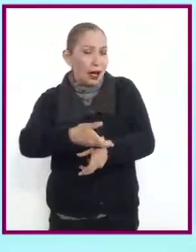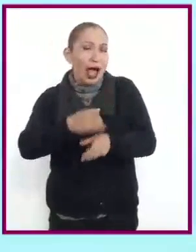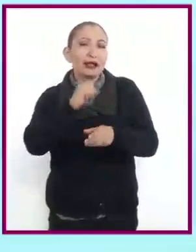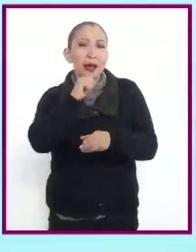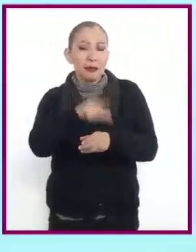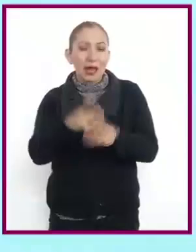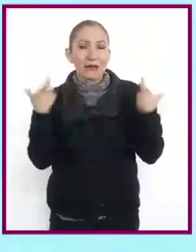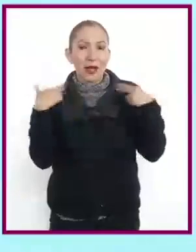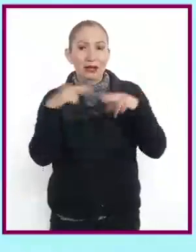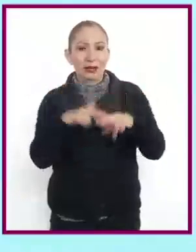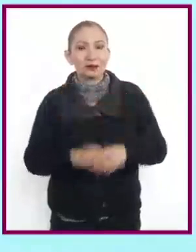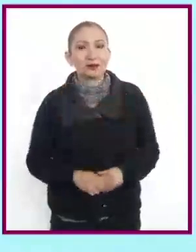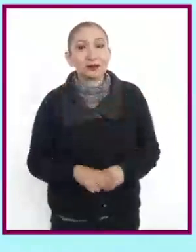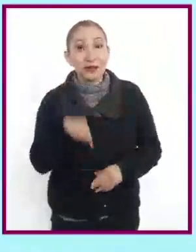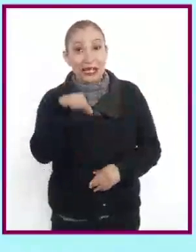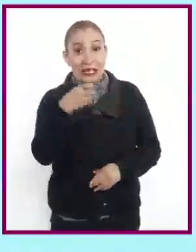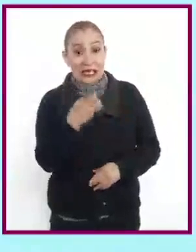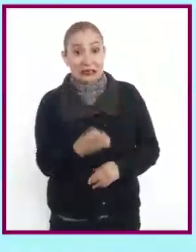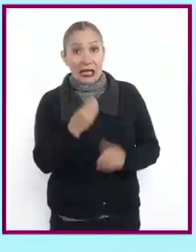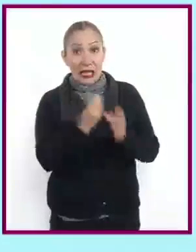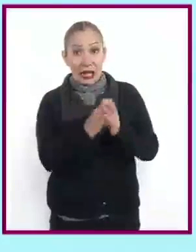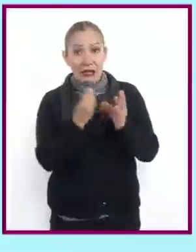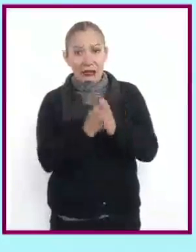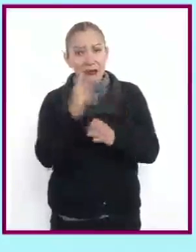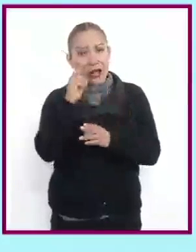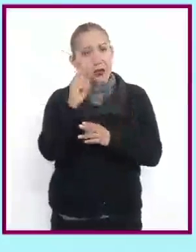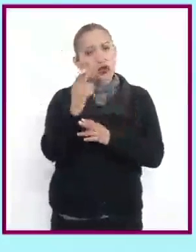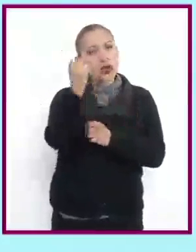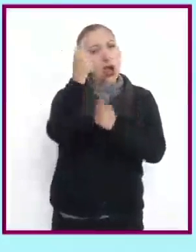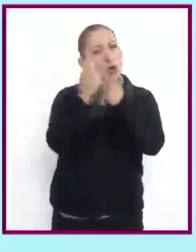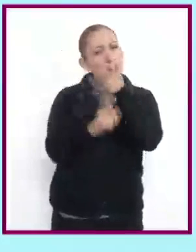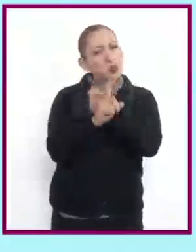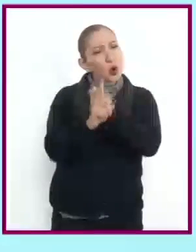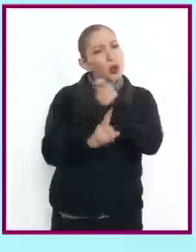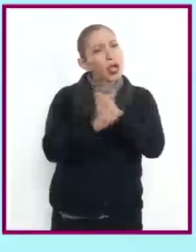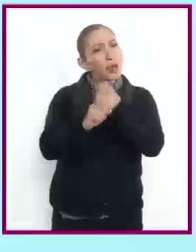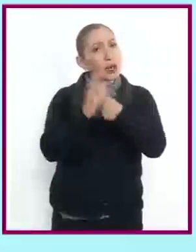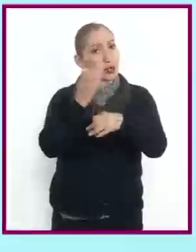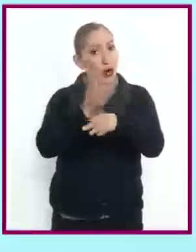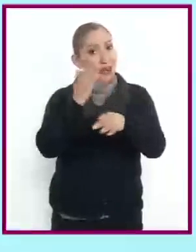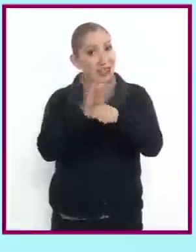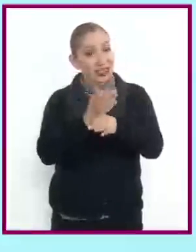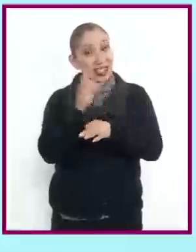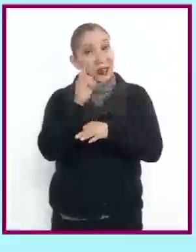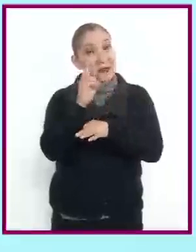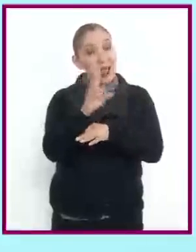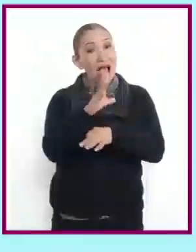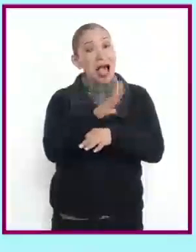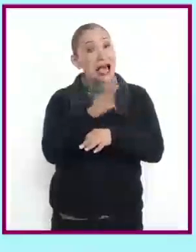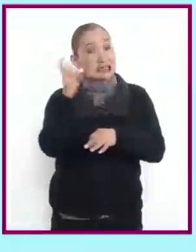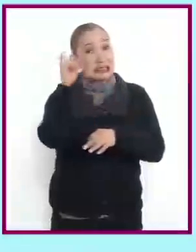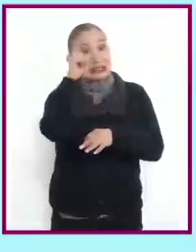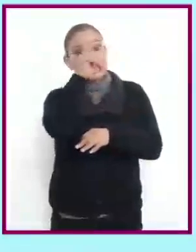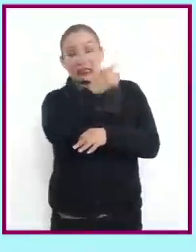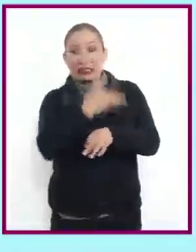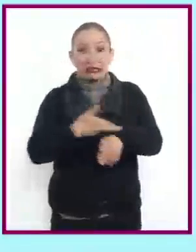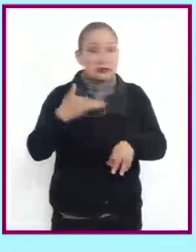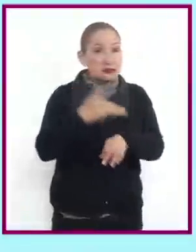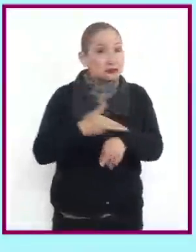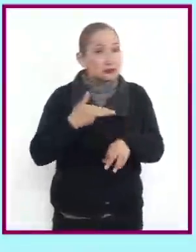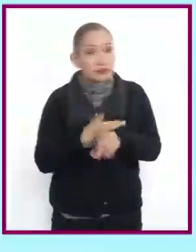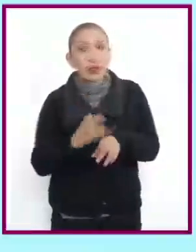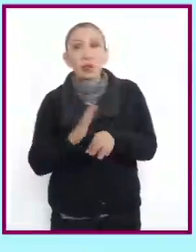podrán anexar a su carpeta de experiencias. Lo más importante de los temas que veremos quedará registrado en su